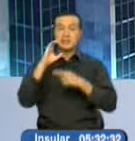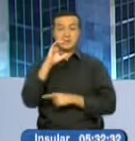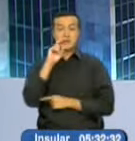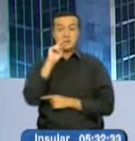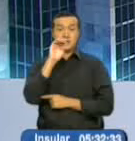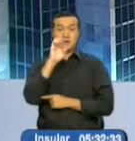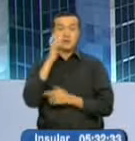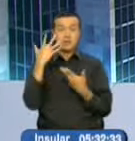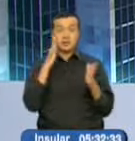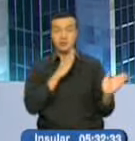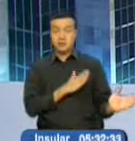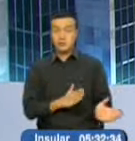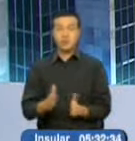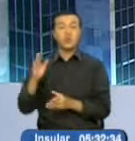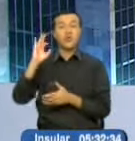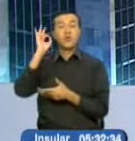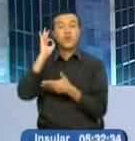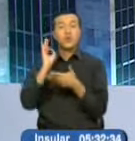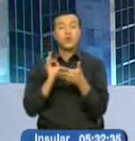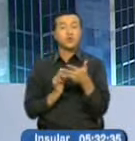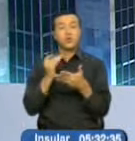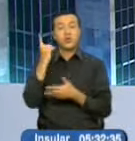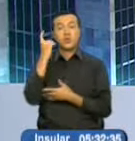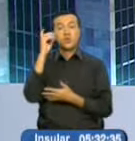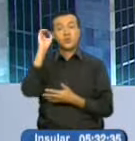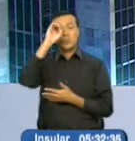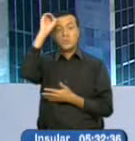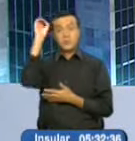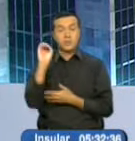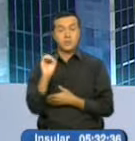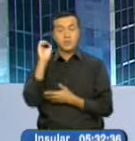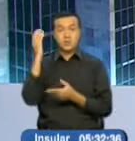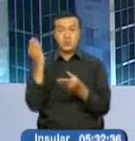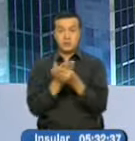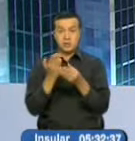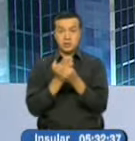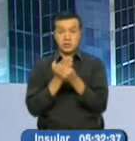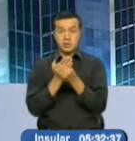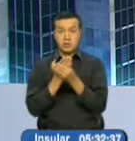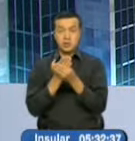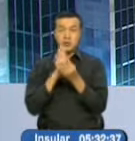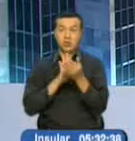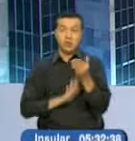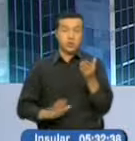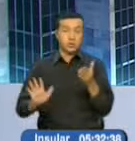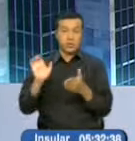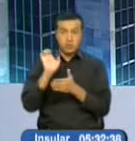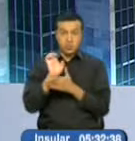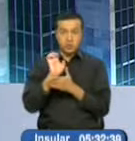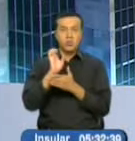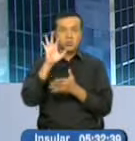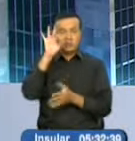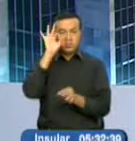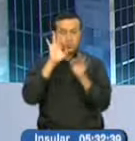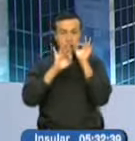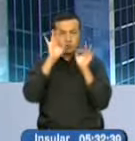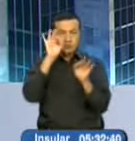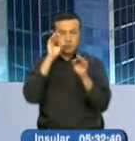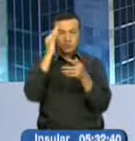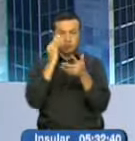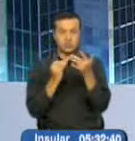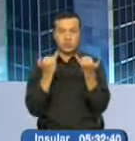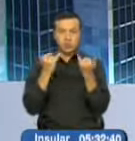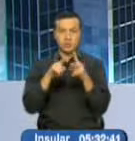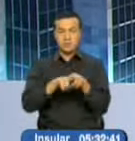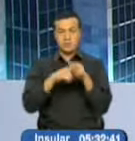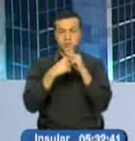Nacional Electoral procederá al conteo de votos del 11% de las actas escrutadas a nivel nacional. Tenemos los detalles en la siguiente nota. Hoy comienza